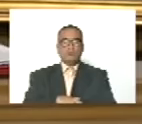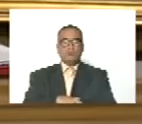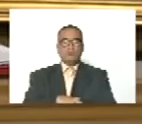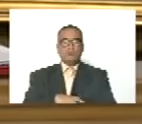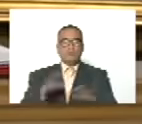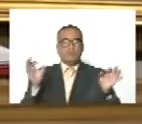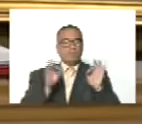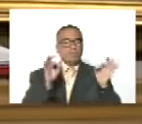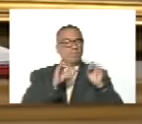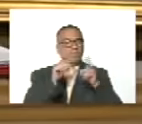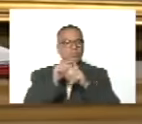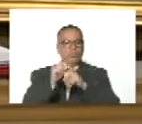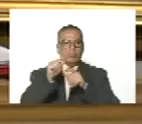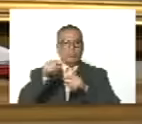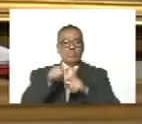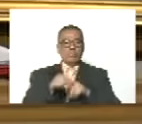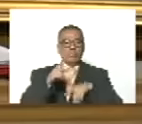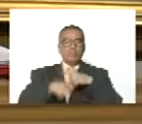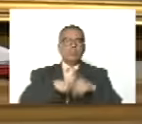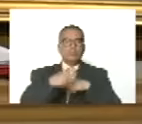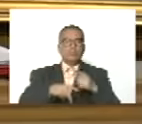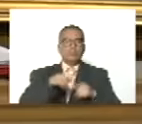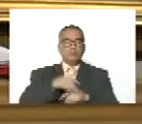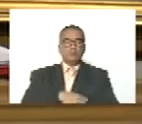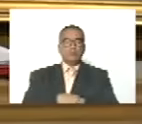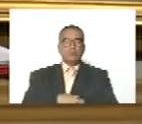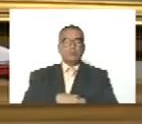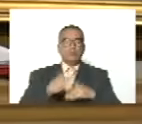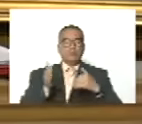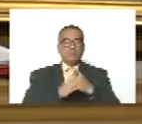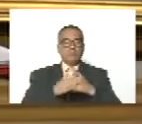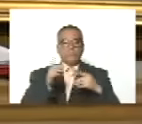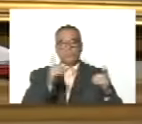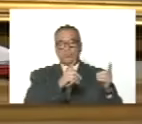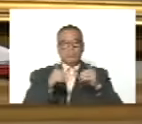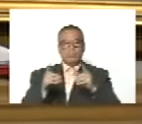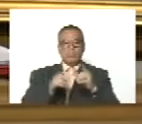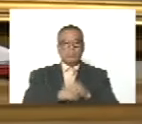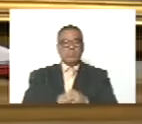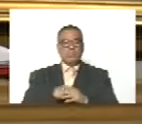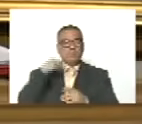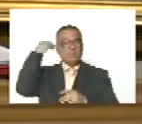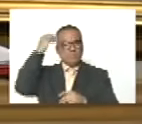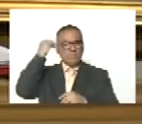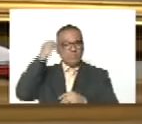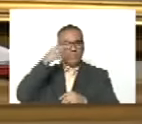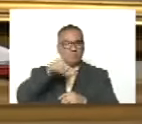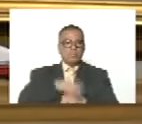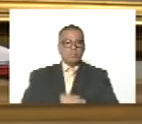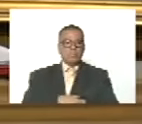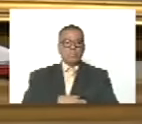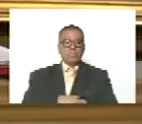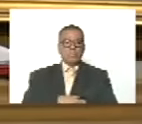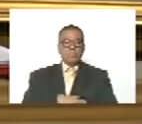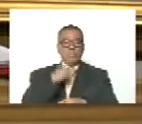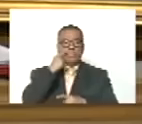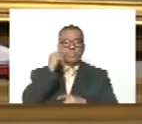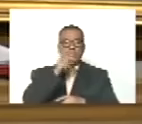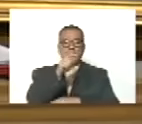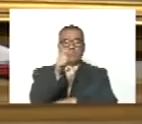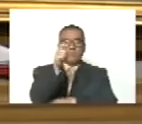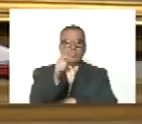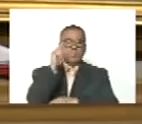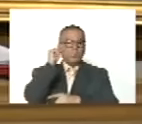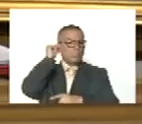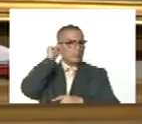No hay nadie más anotado en derecho de palabra. Vamos a proceder entonces a cerrar el debate. En consideración, las honorables